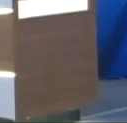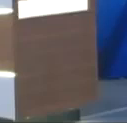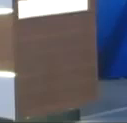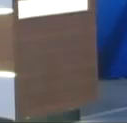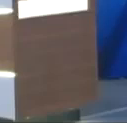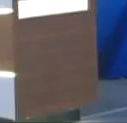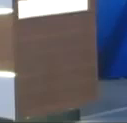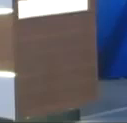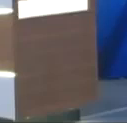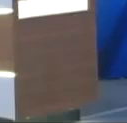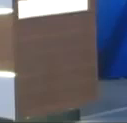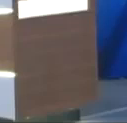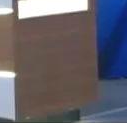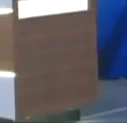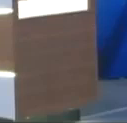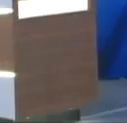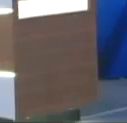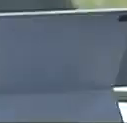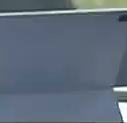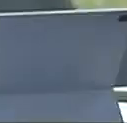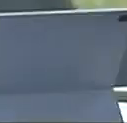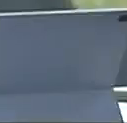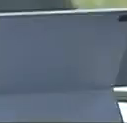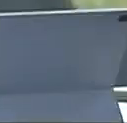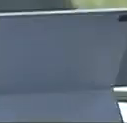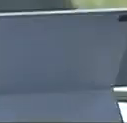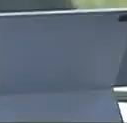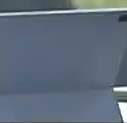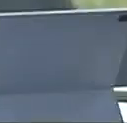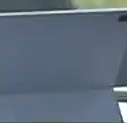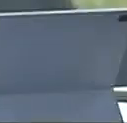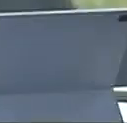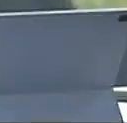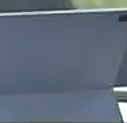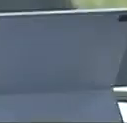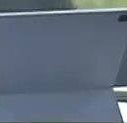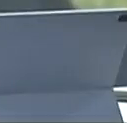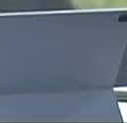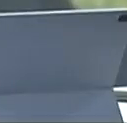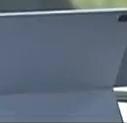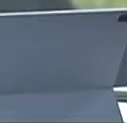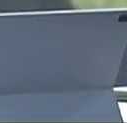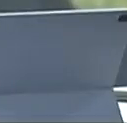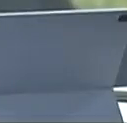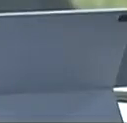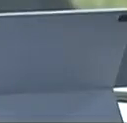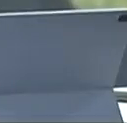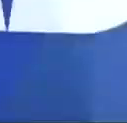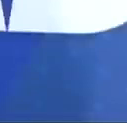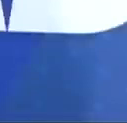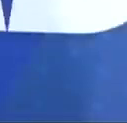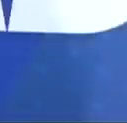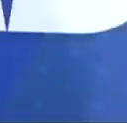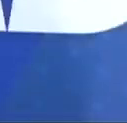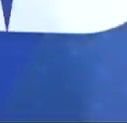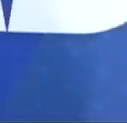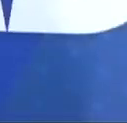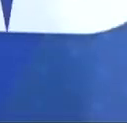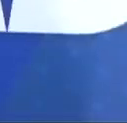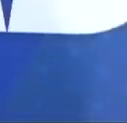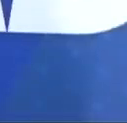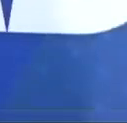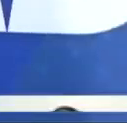oso frontino, es nuestro oso. ¿Cómo marchan esas investigaciones, el monitoreo? Bueno, presidente, nosotros estamos usando desde